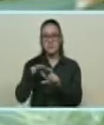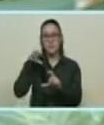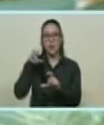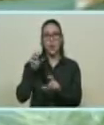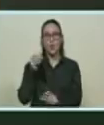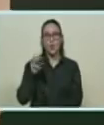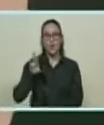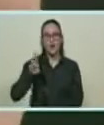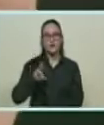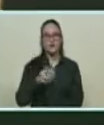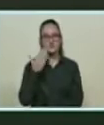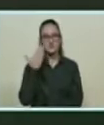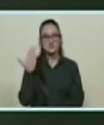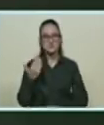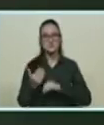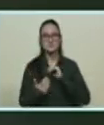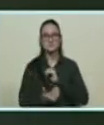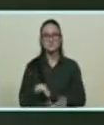QR.